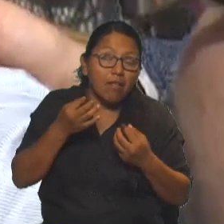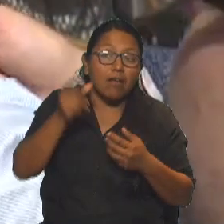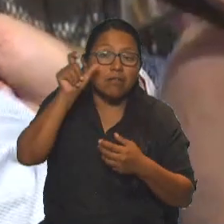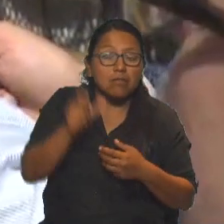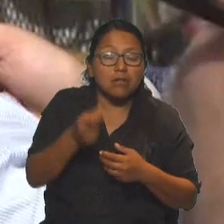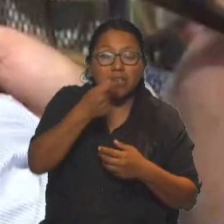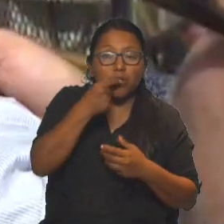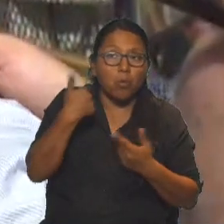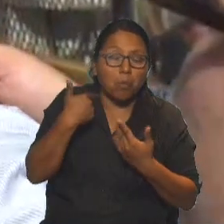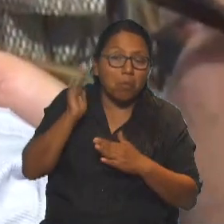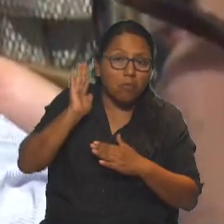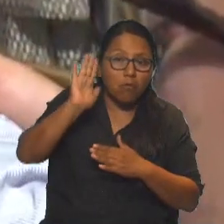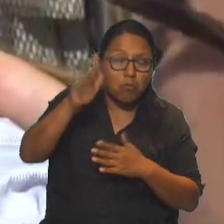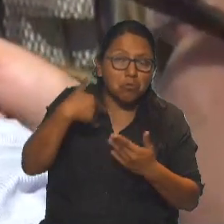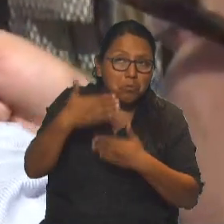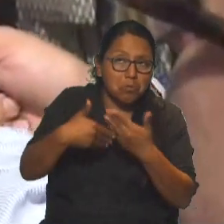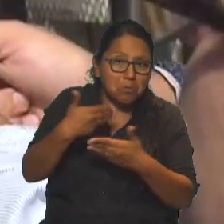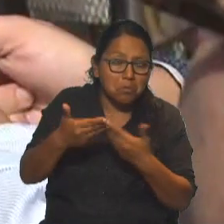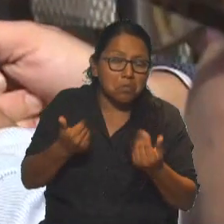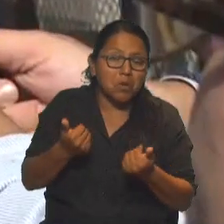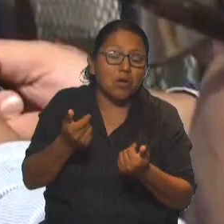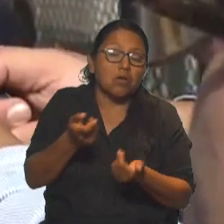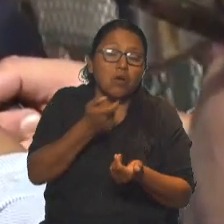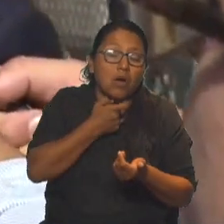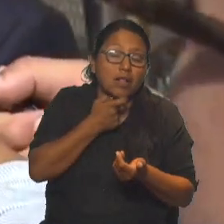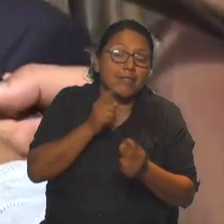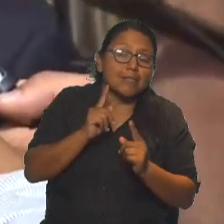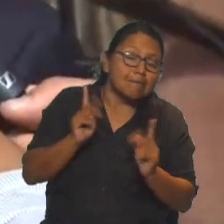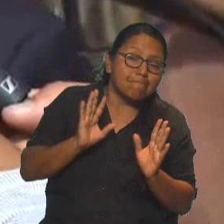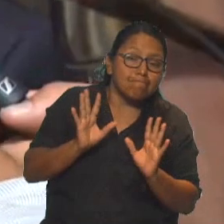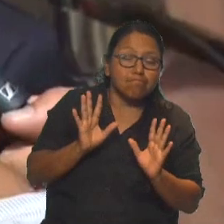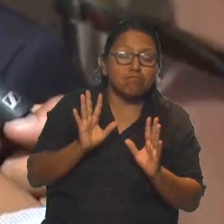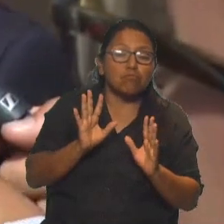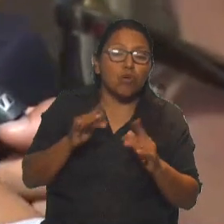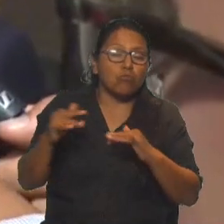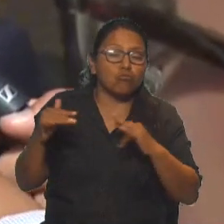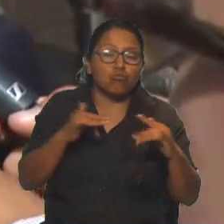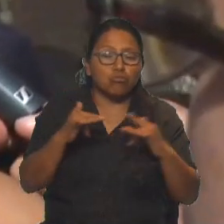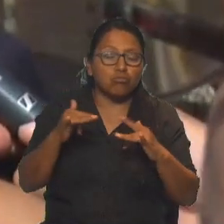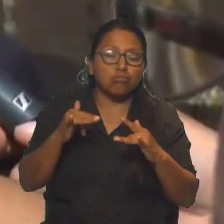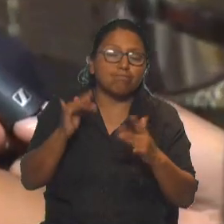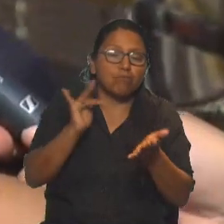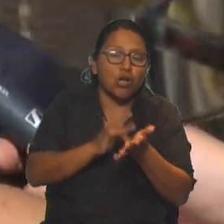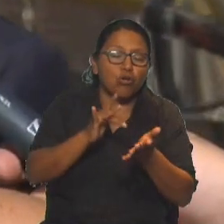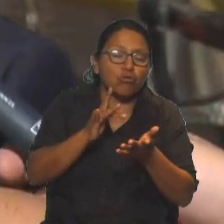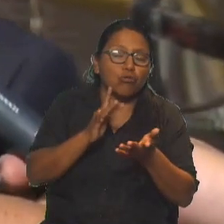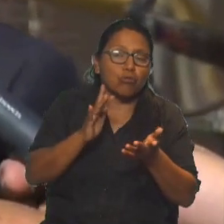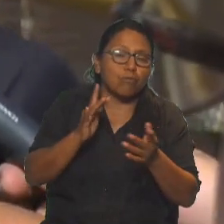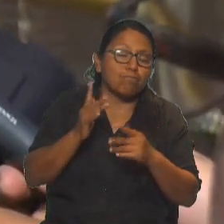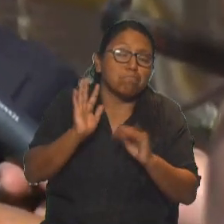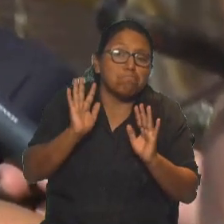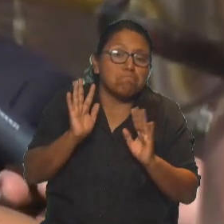parece, con mucho futuro. Con Racing no nos fue muy bien muchos partidos que nos tocó dirigir, y